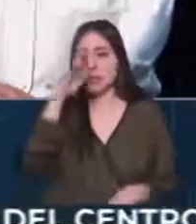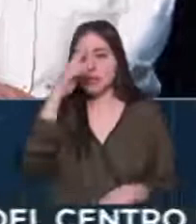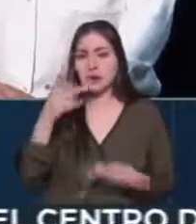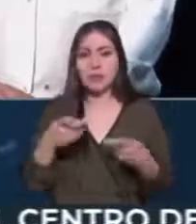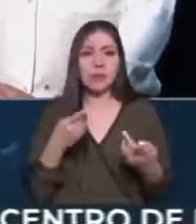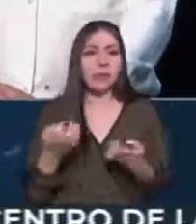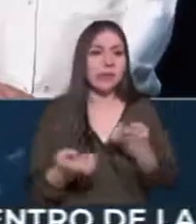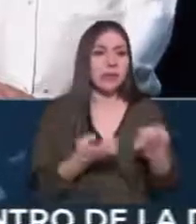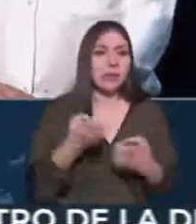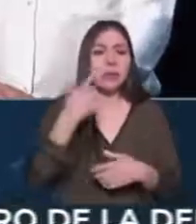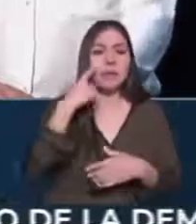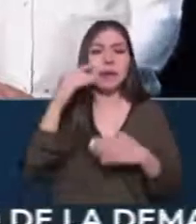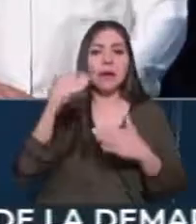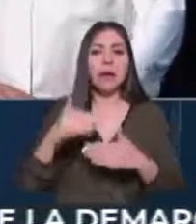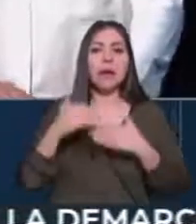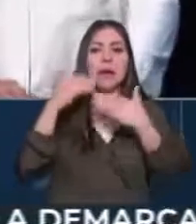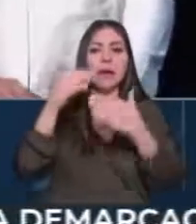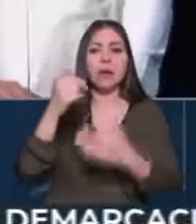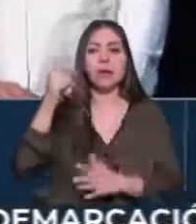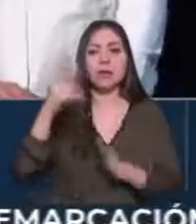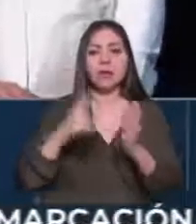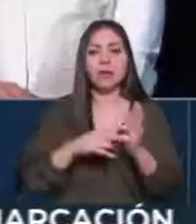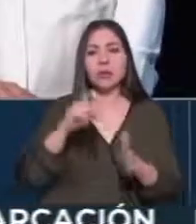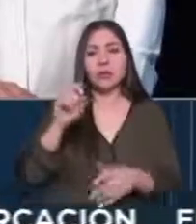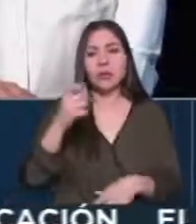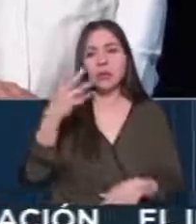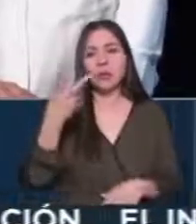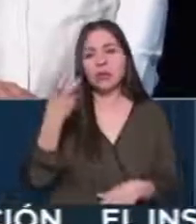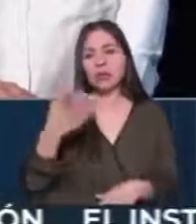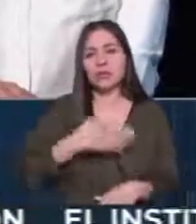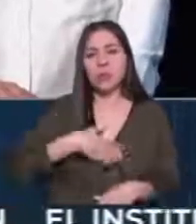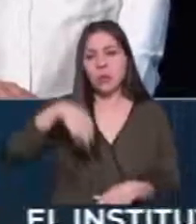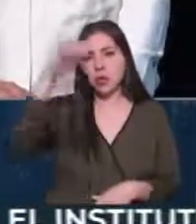el 2024. Ese creo que es mi punto de vista sobre lo